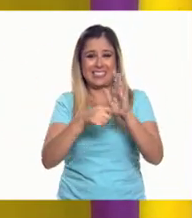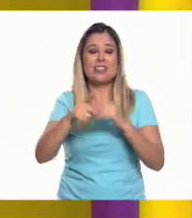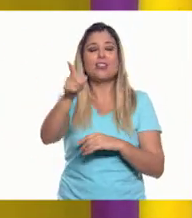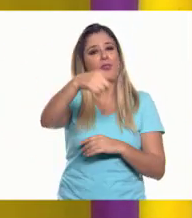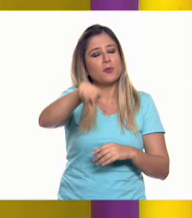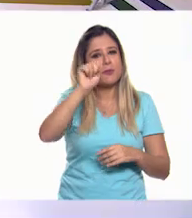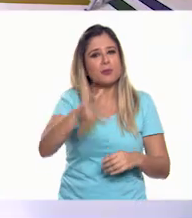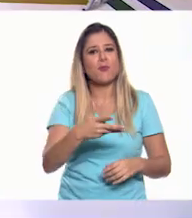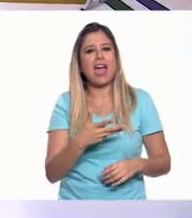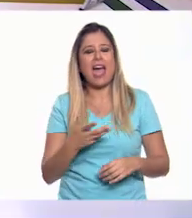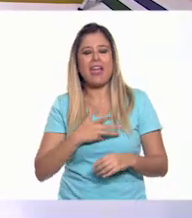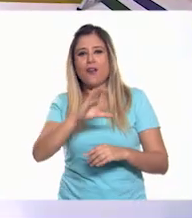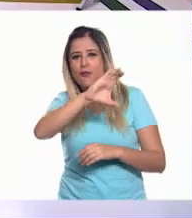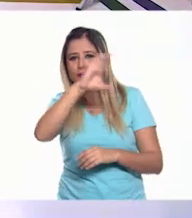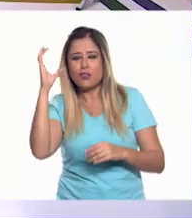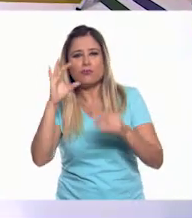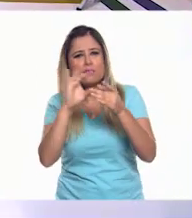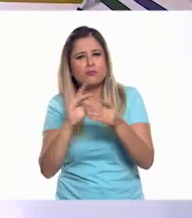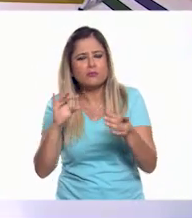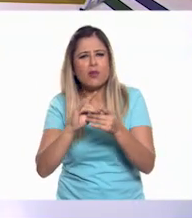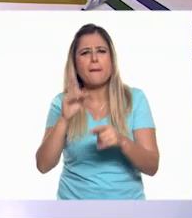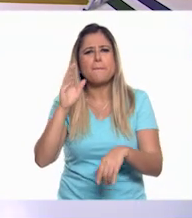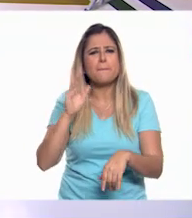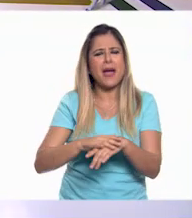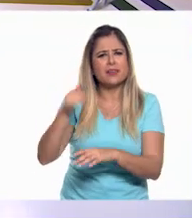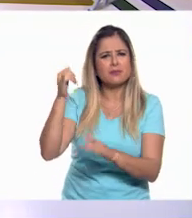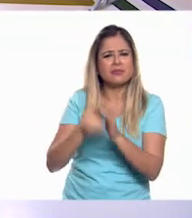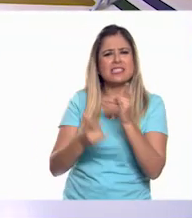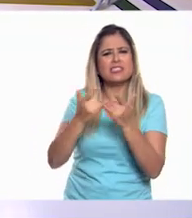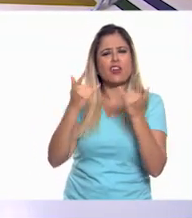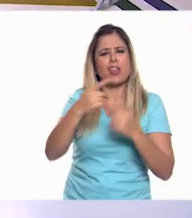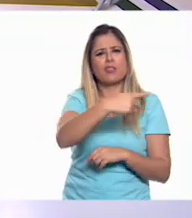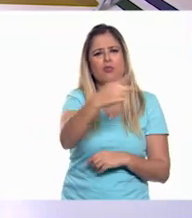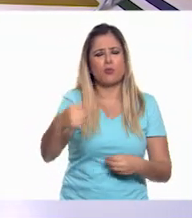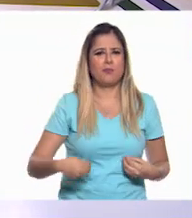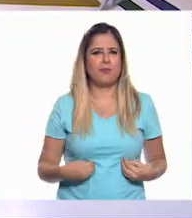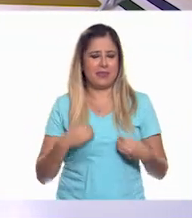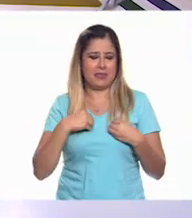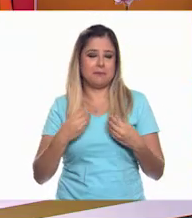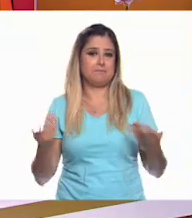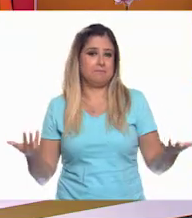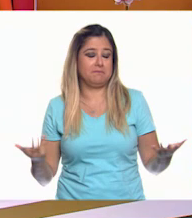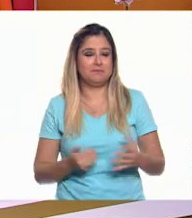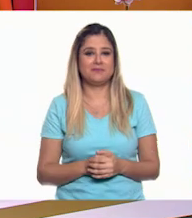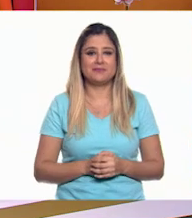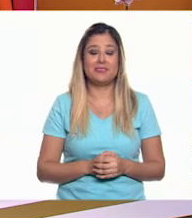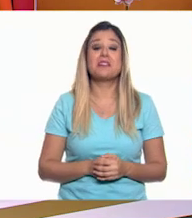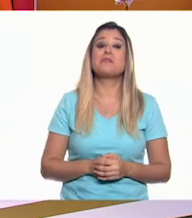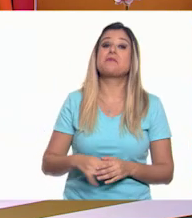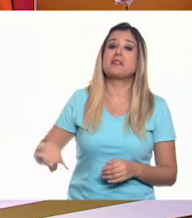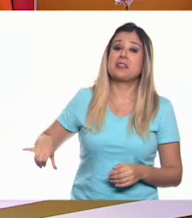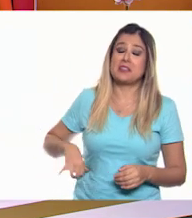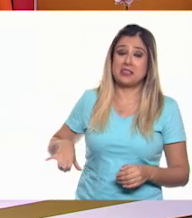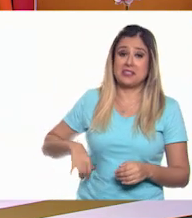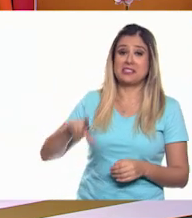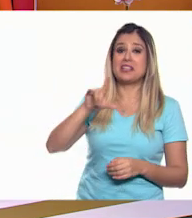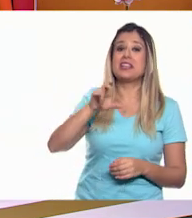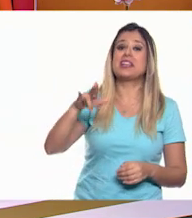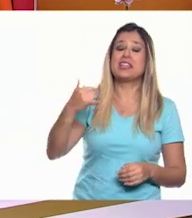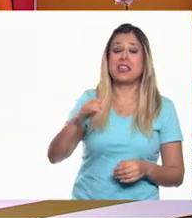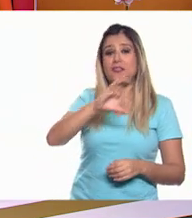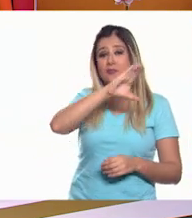tienen fotografías que les puedan contar un poco más sobre su historia personal. Ah, qué interesante, Leni, es cierto.